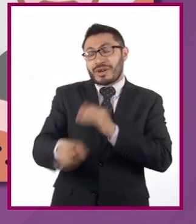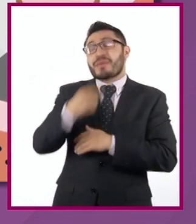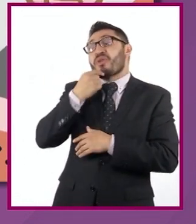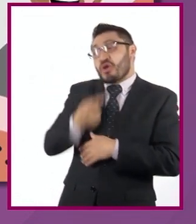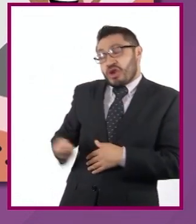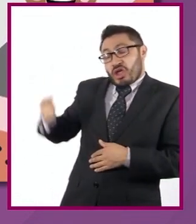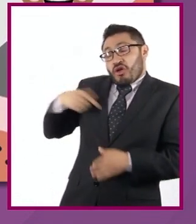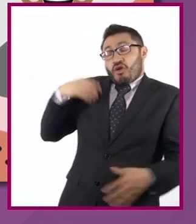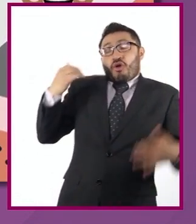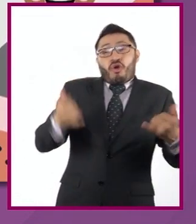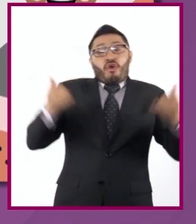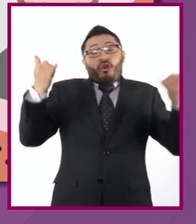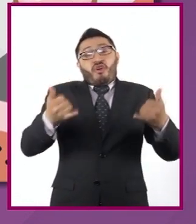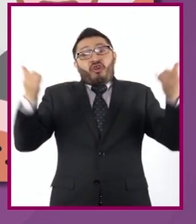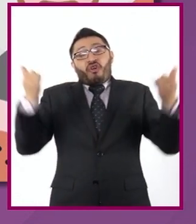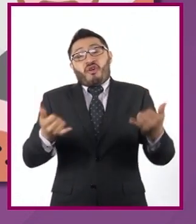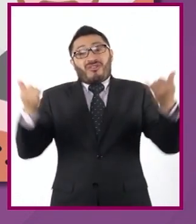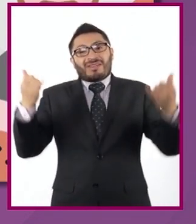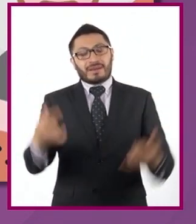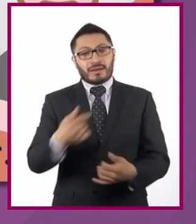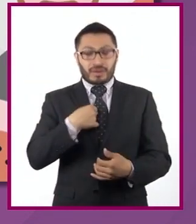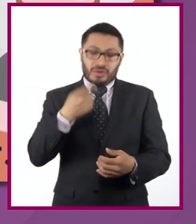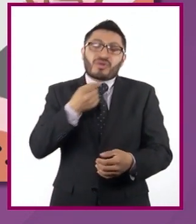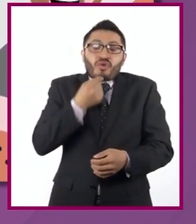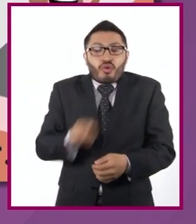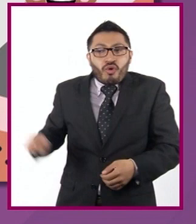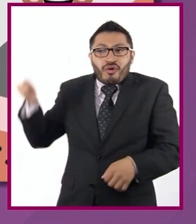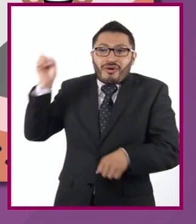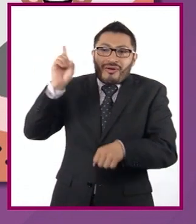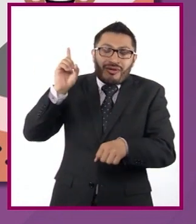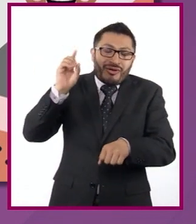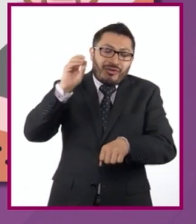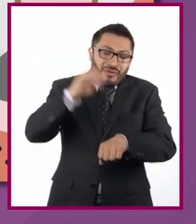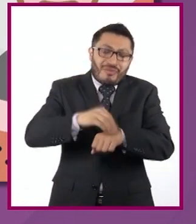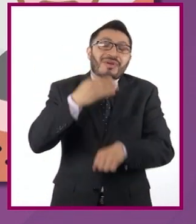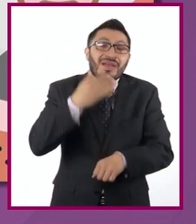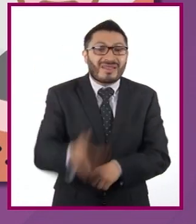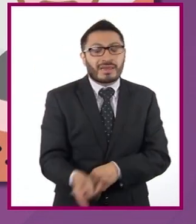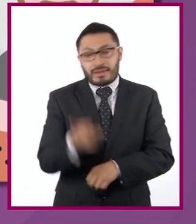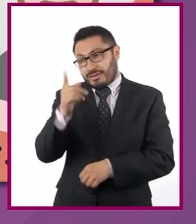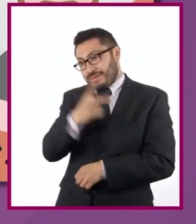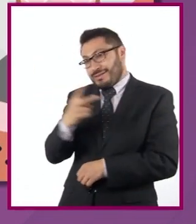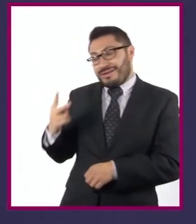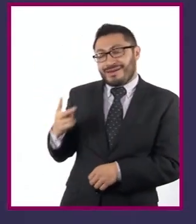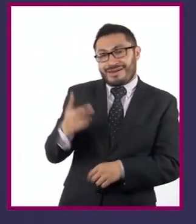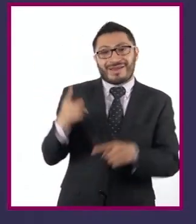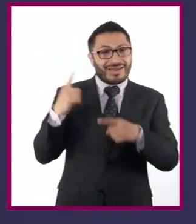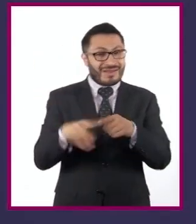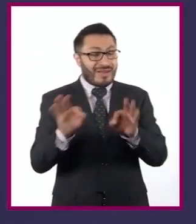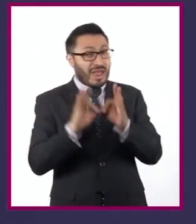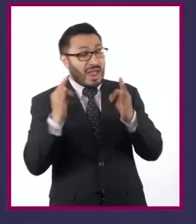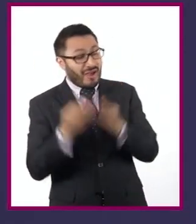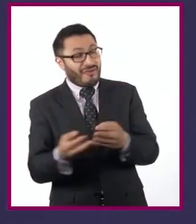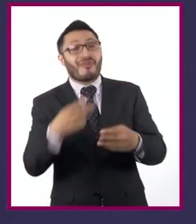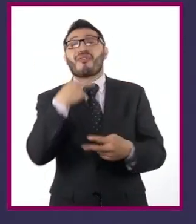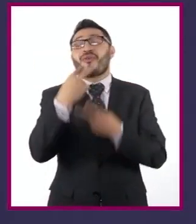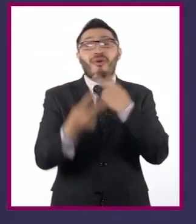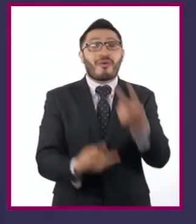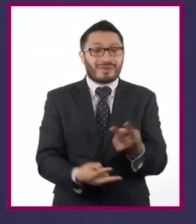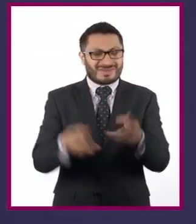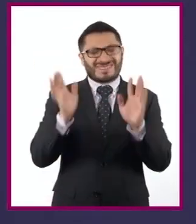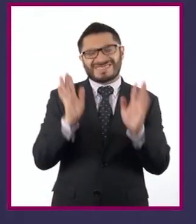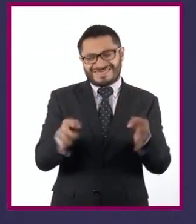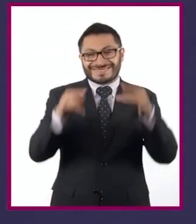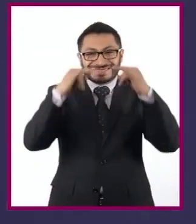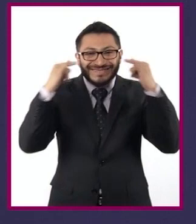latoso. Yo era un niño bien portado. Ellos pronuncian de distinta manera. Claro, ya comienza a verse